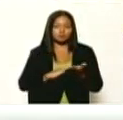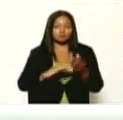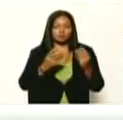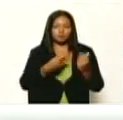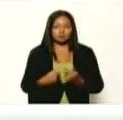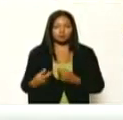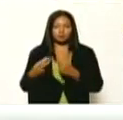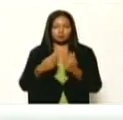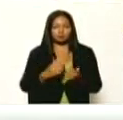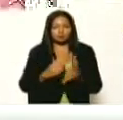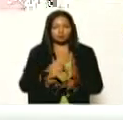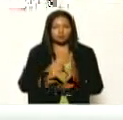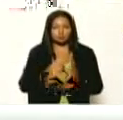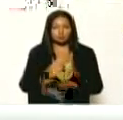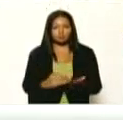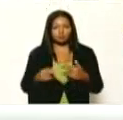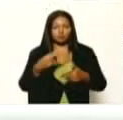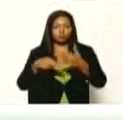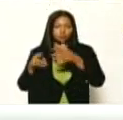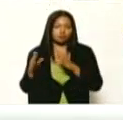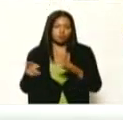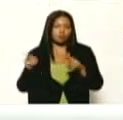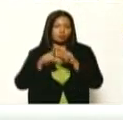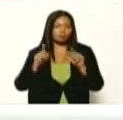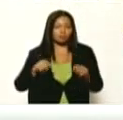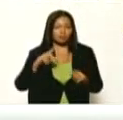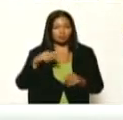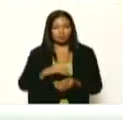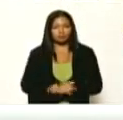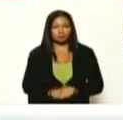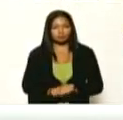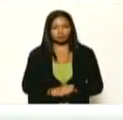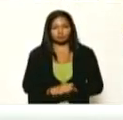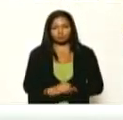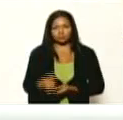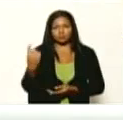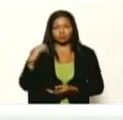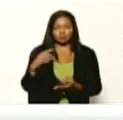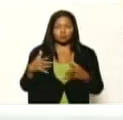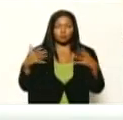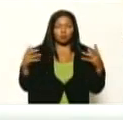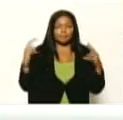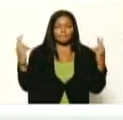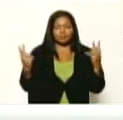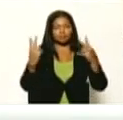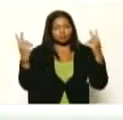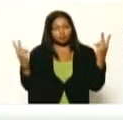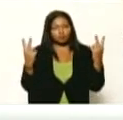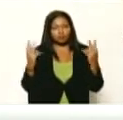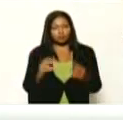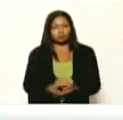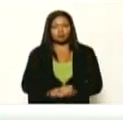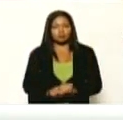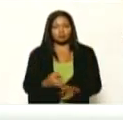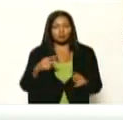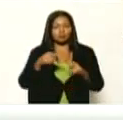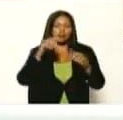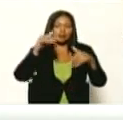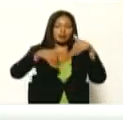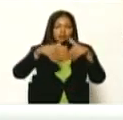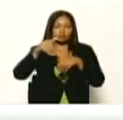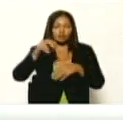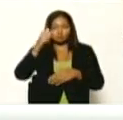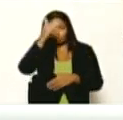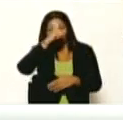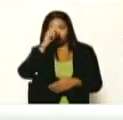económica que vamos construyendo. Y es tener una gran victoria en las megaelecciones del